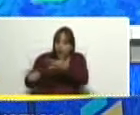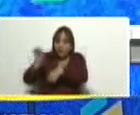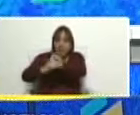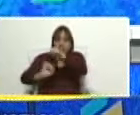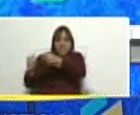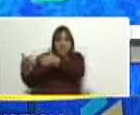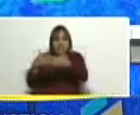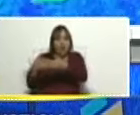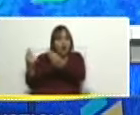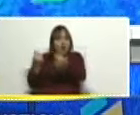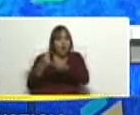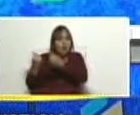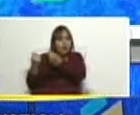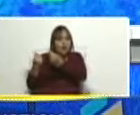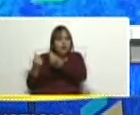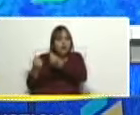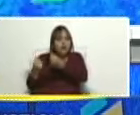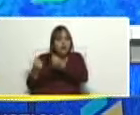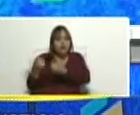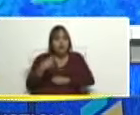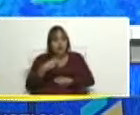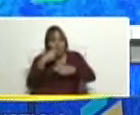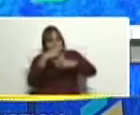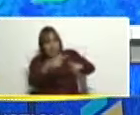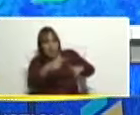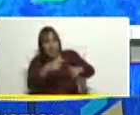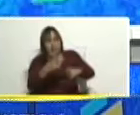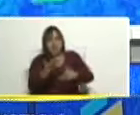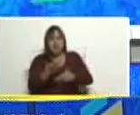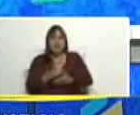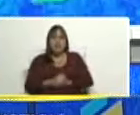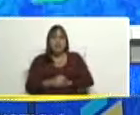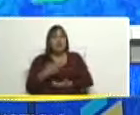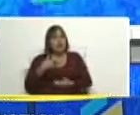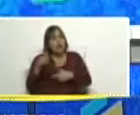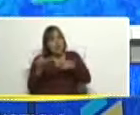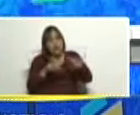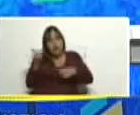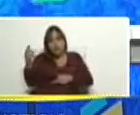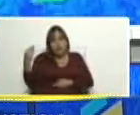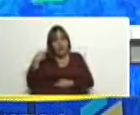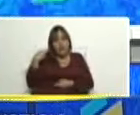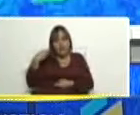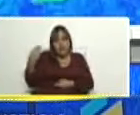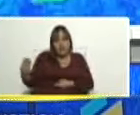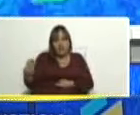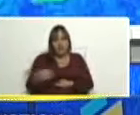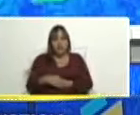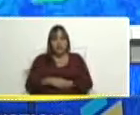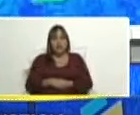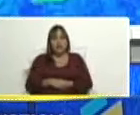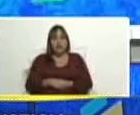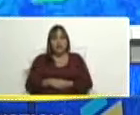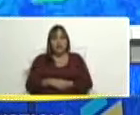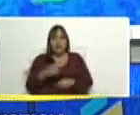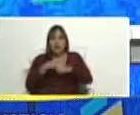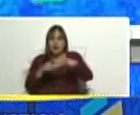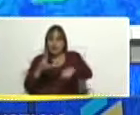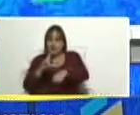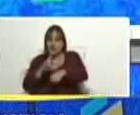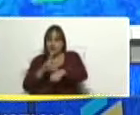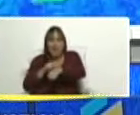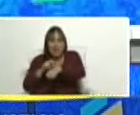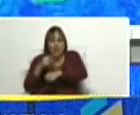económica. Y yo le insistí al doctor Castellano: bueno, yo estoy listo, tú me avisas. Pero el rostro del doctor